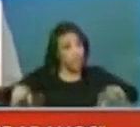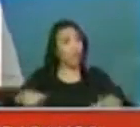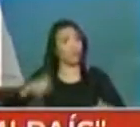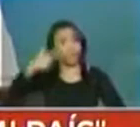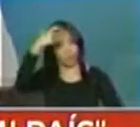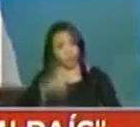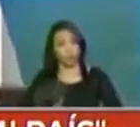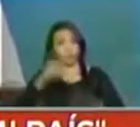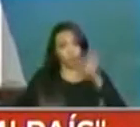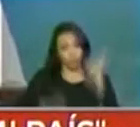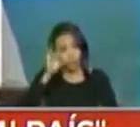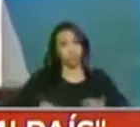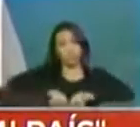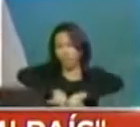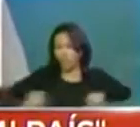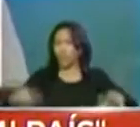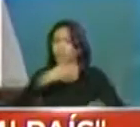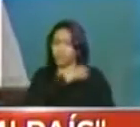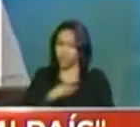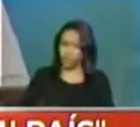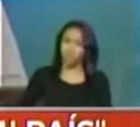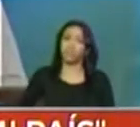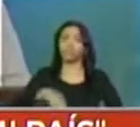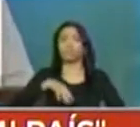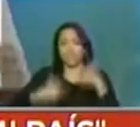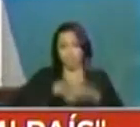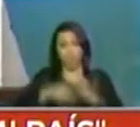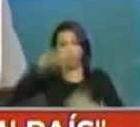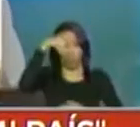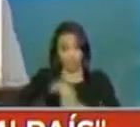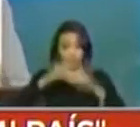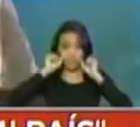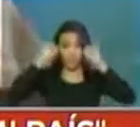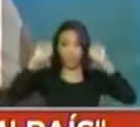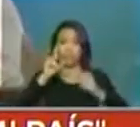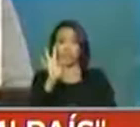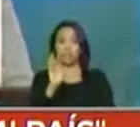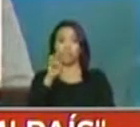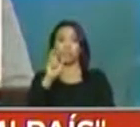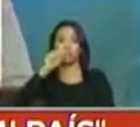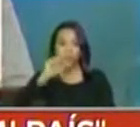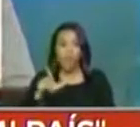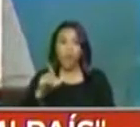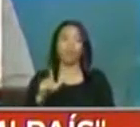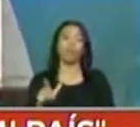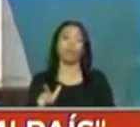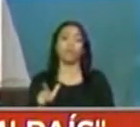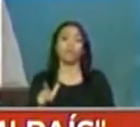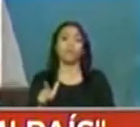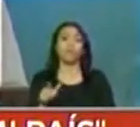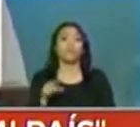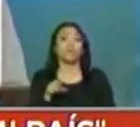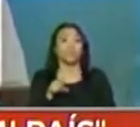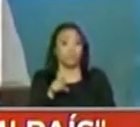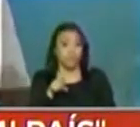muchos magistrados nuestros, muchos ministros de tribunales, muchos ministros de